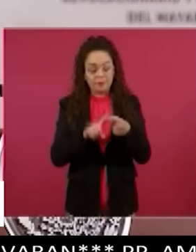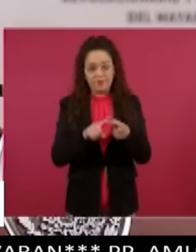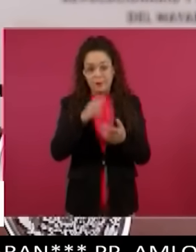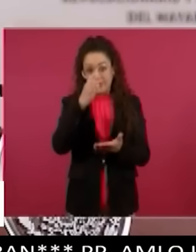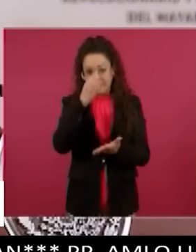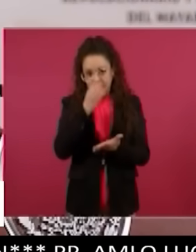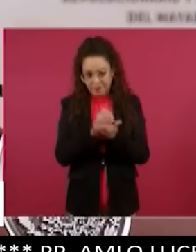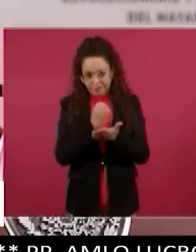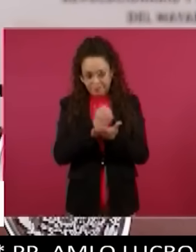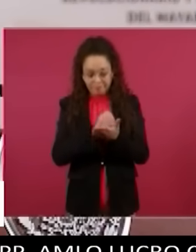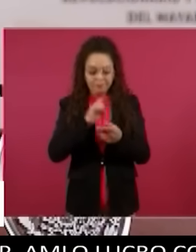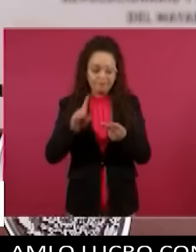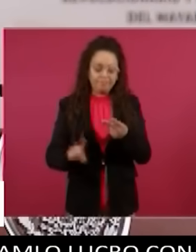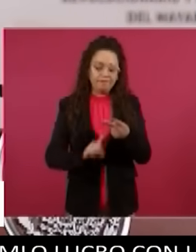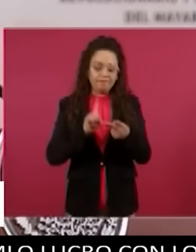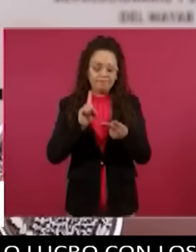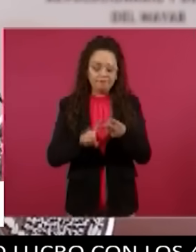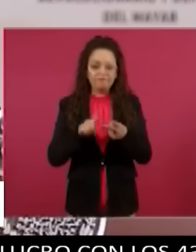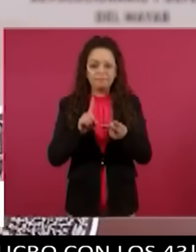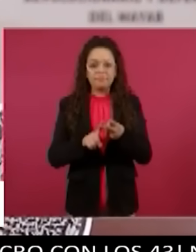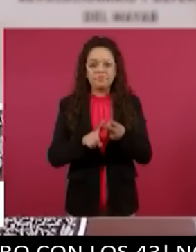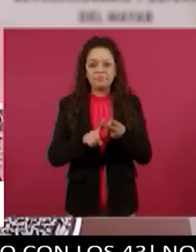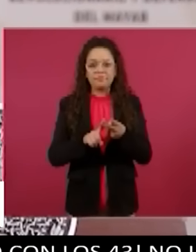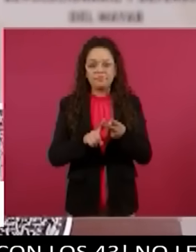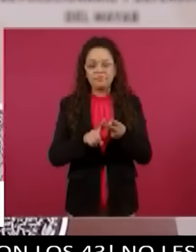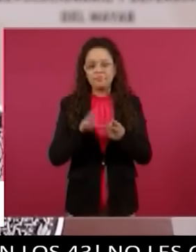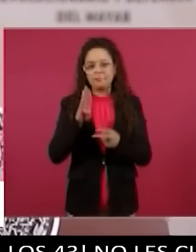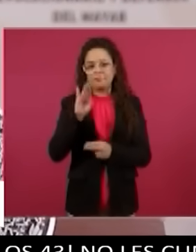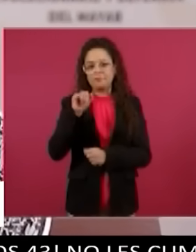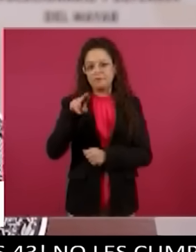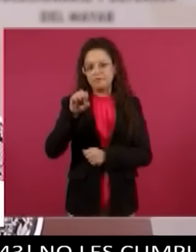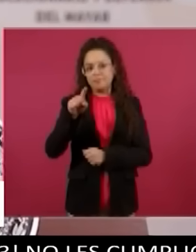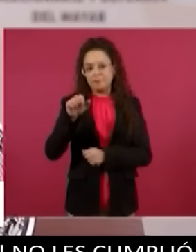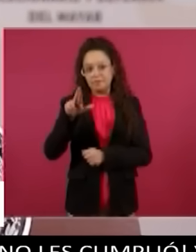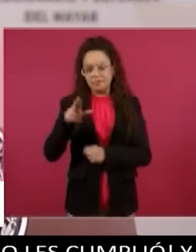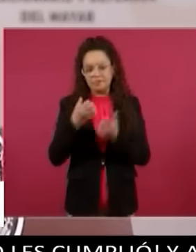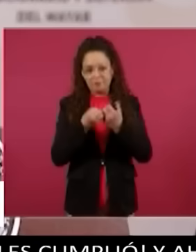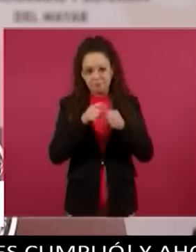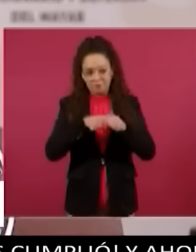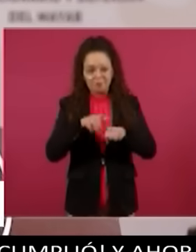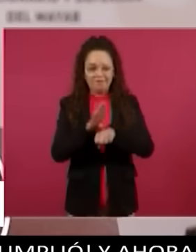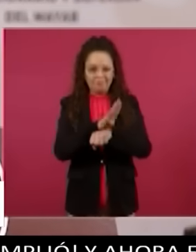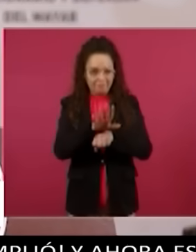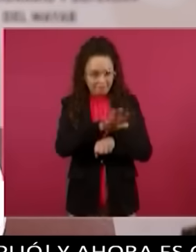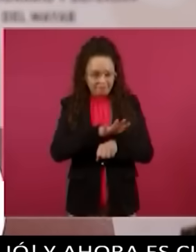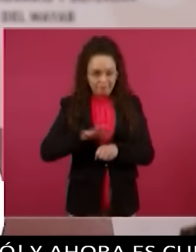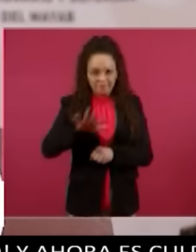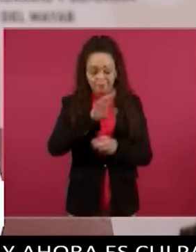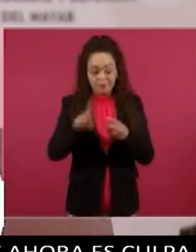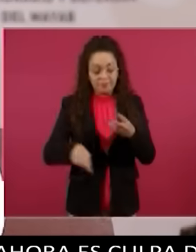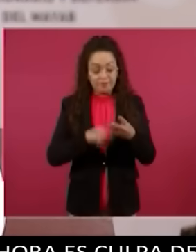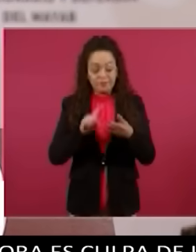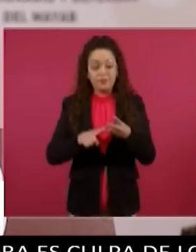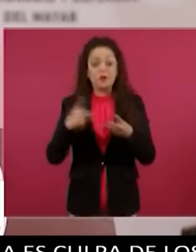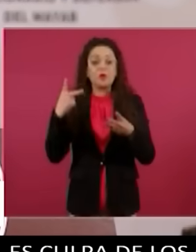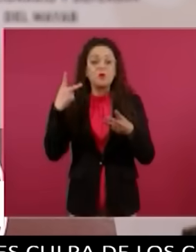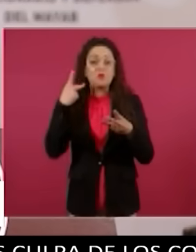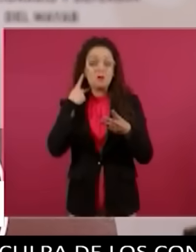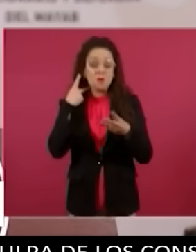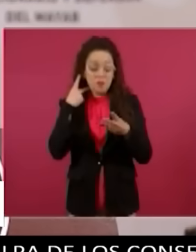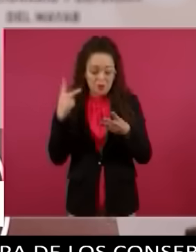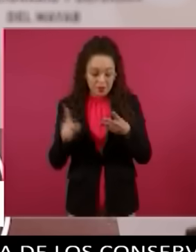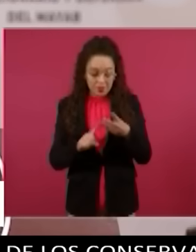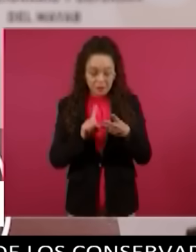dedicado a culpar de todo al pasado, pero ese pasado ya los alcanzó. porque aunque quieran ocultarlo,